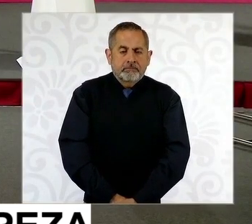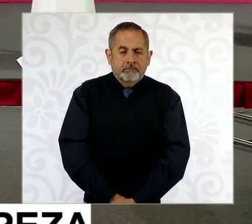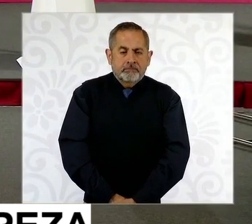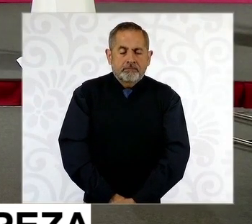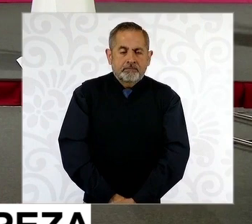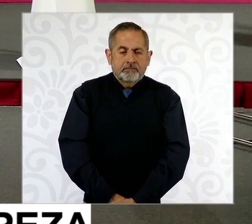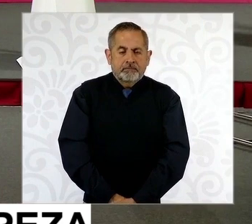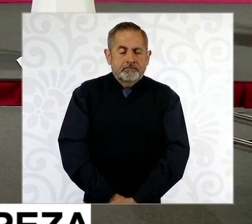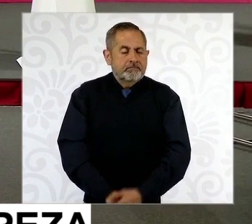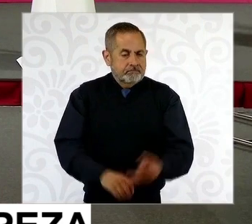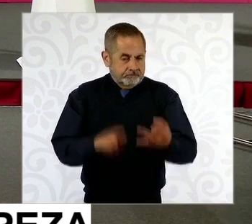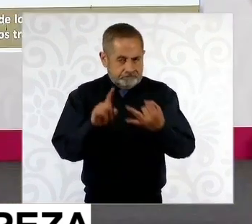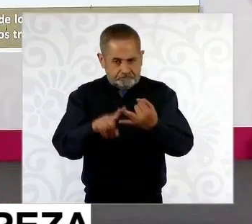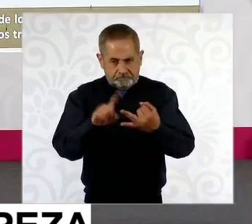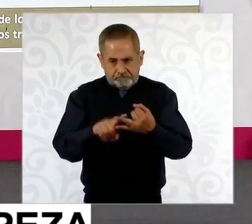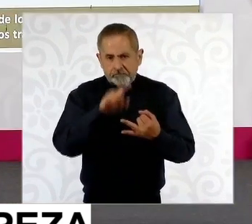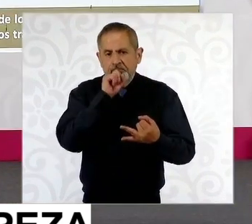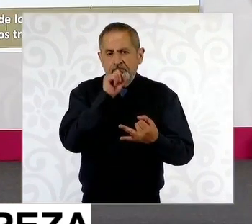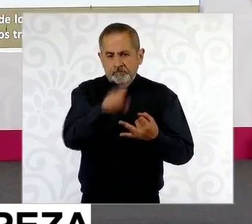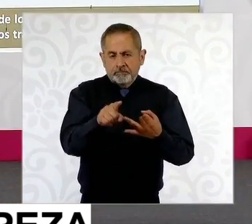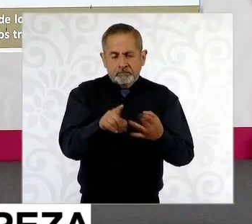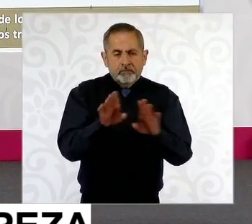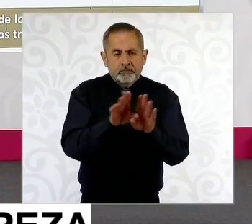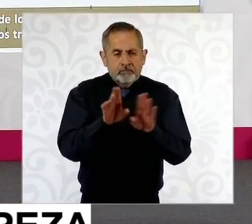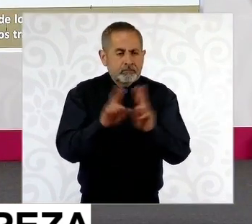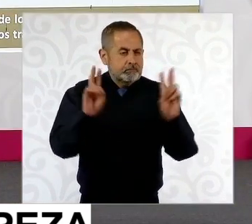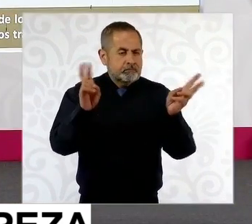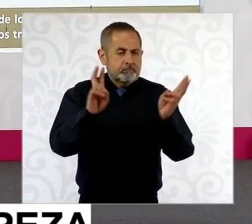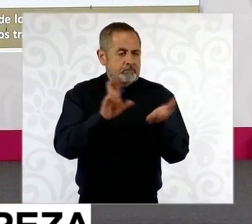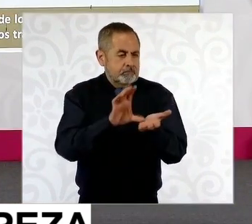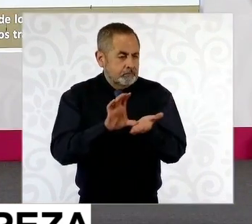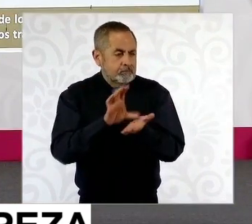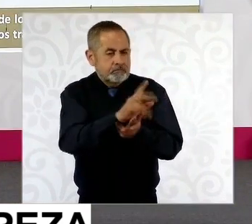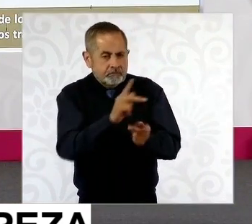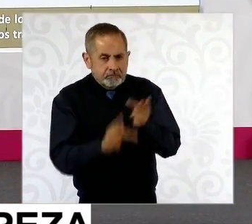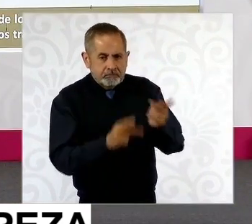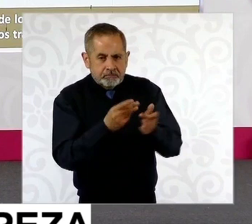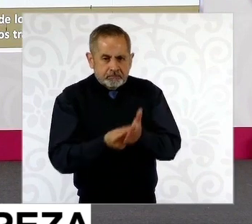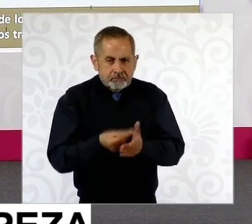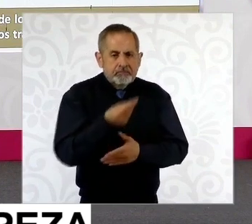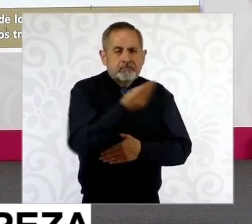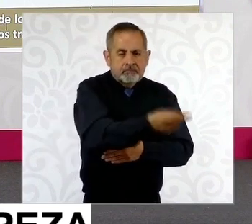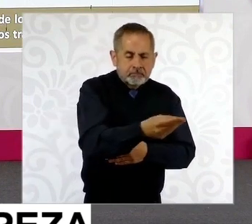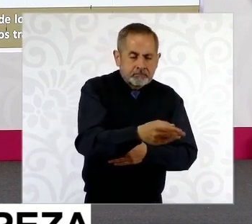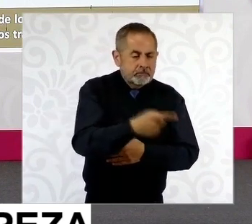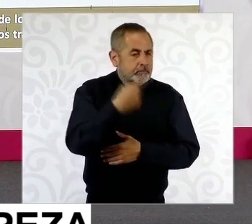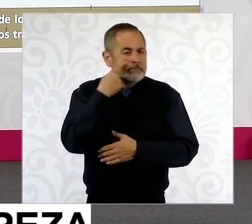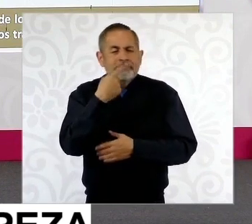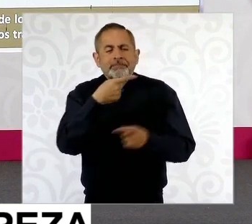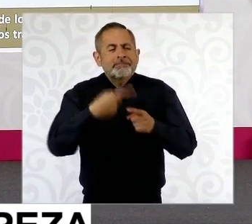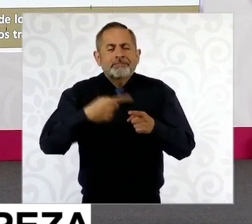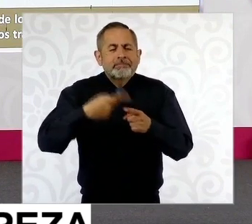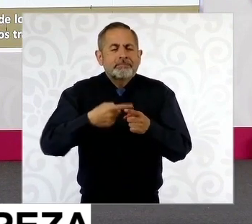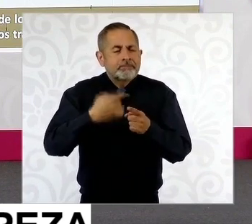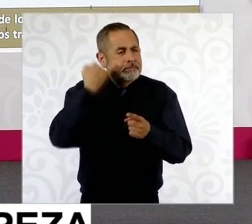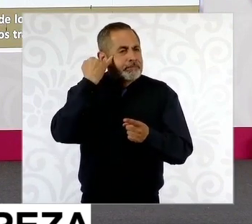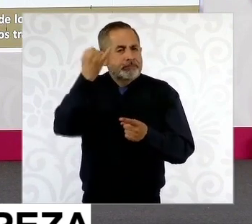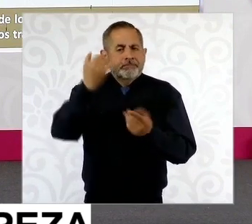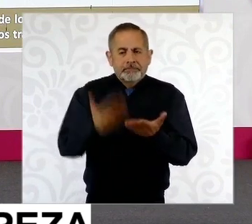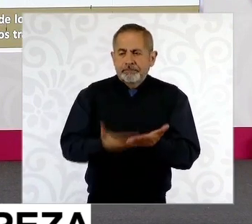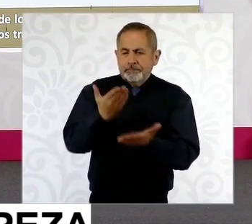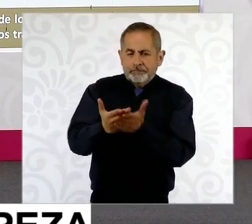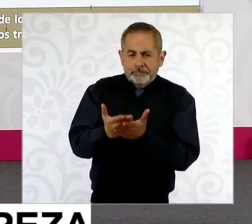es también un fondo para el desarrollo de viviendas, se llama Crédito Integral Total. Este lo propuso la